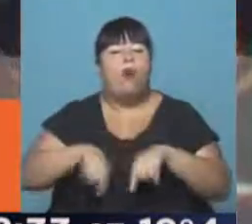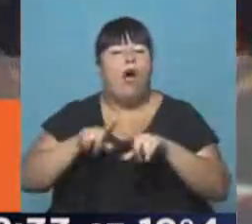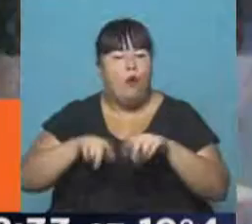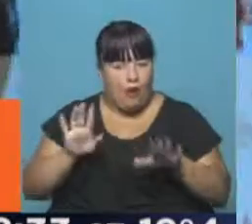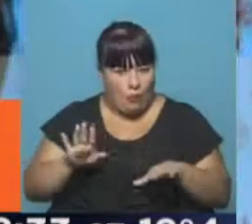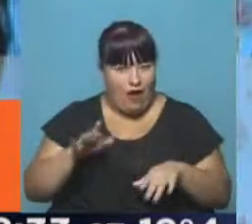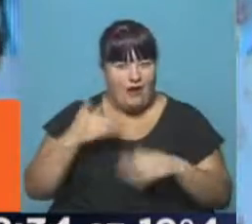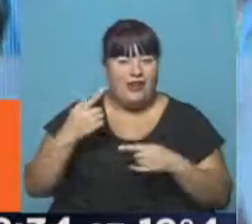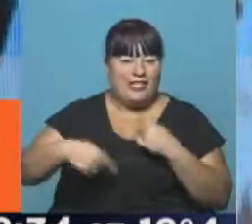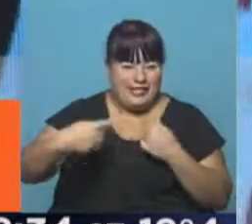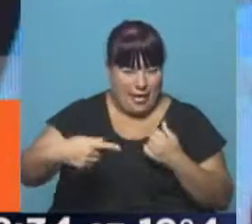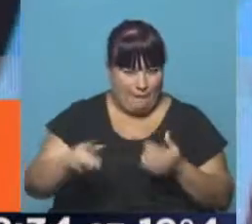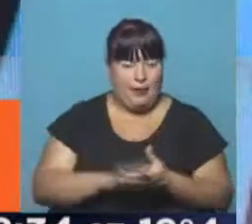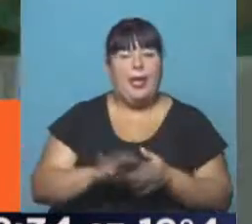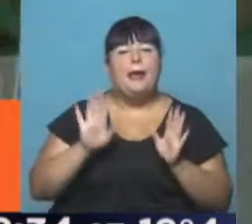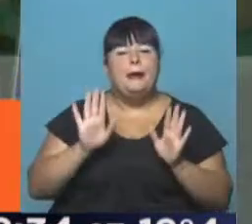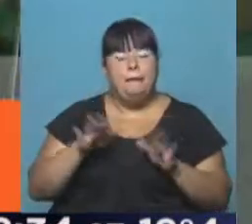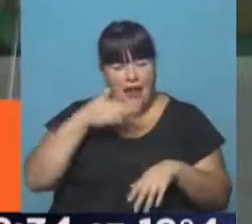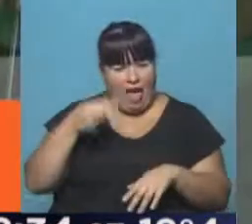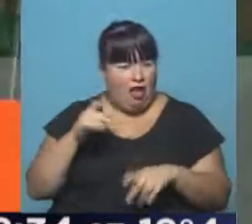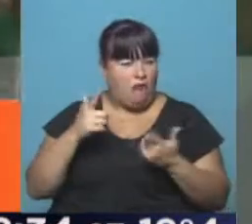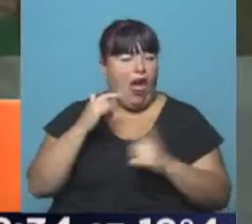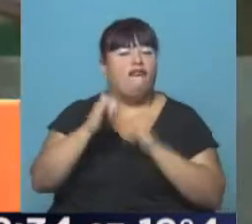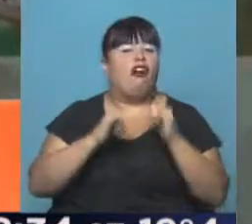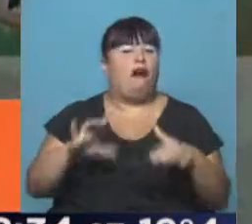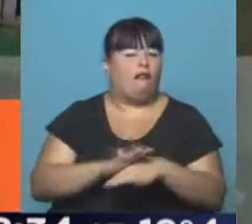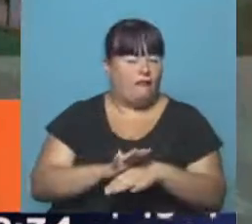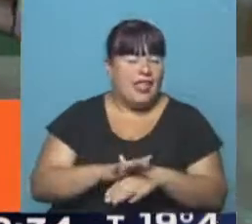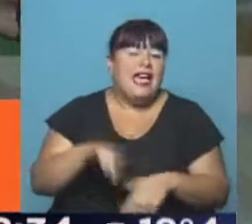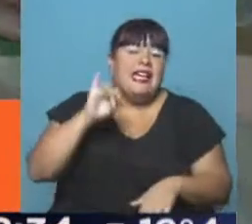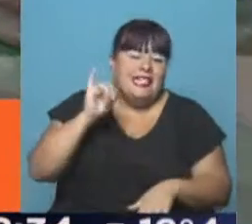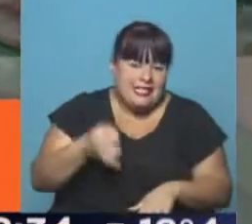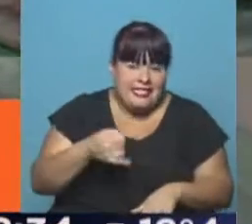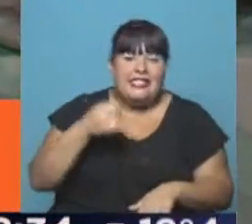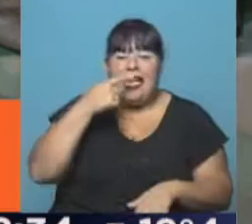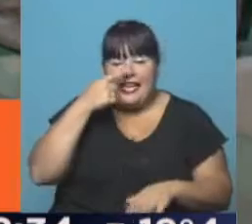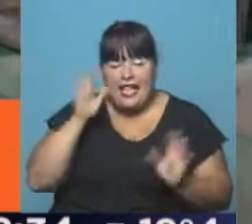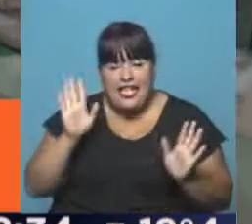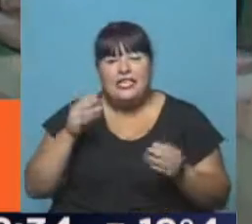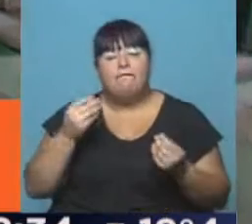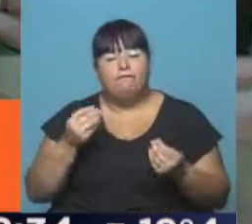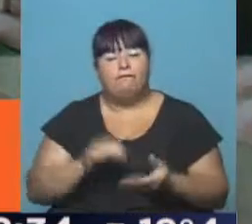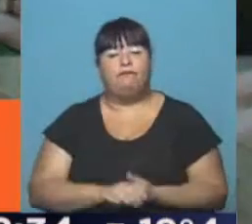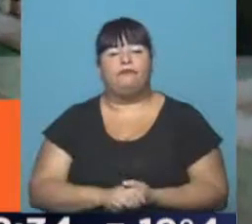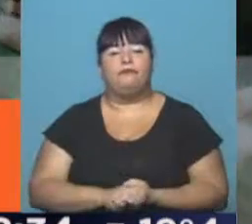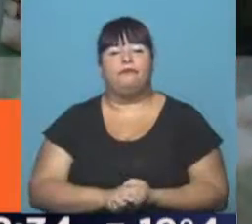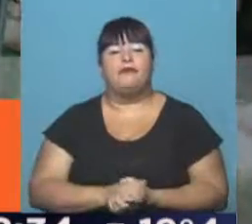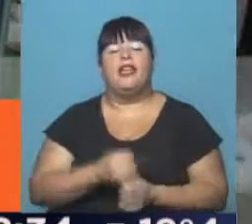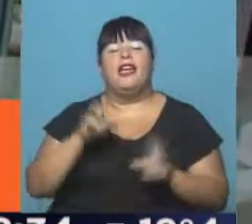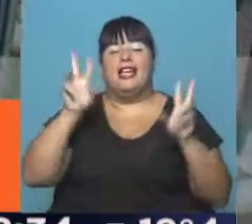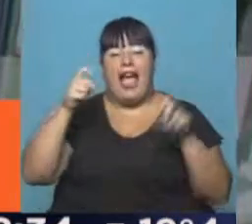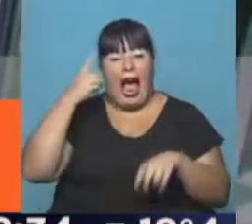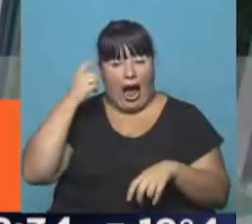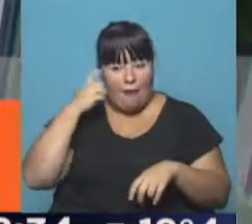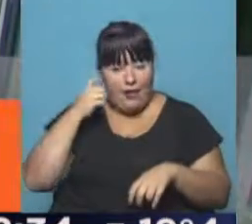repetitivas, digamos, ¿no? O frecuentes. Pero en realidad no hay datos. Lo que sí es interesante es que Aprender,